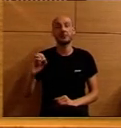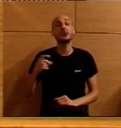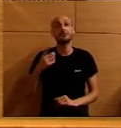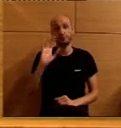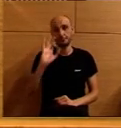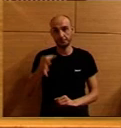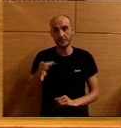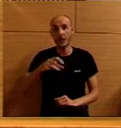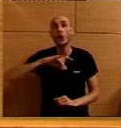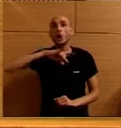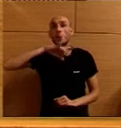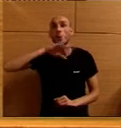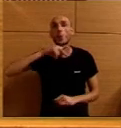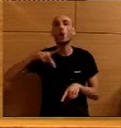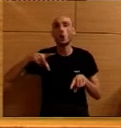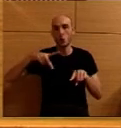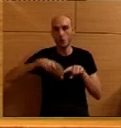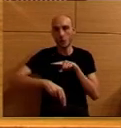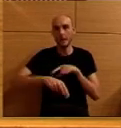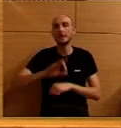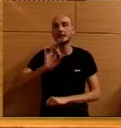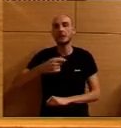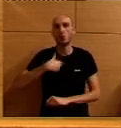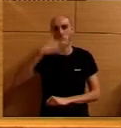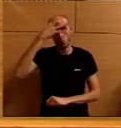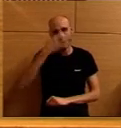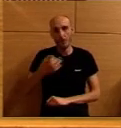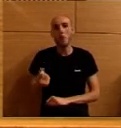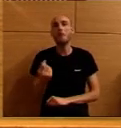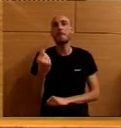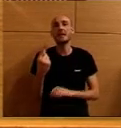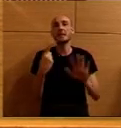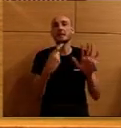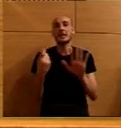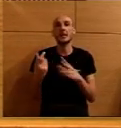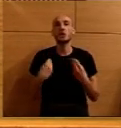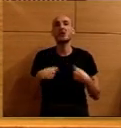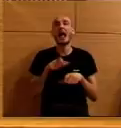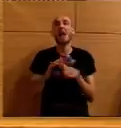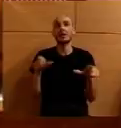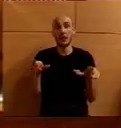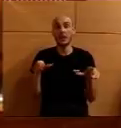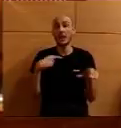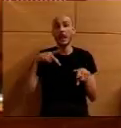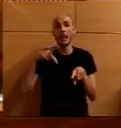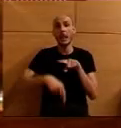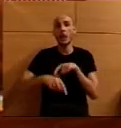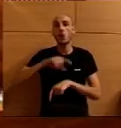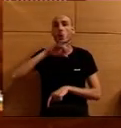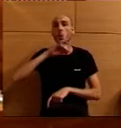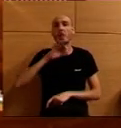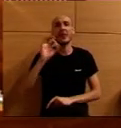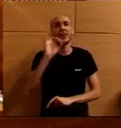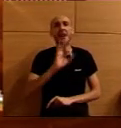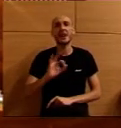corta. Yo vivo en un pueblo de 2.600 habitantes y no han cortado ninguna luz. ¿Por qué? Me remito otra